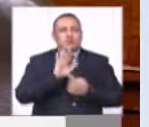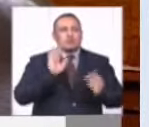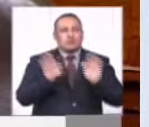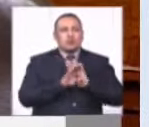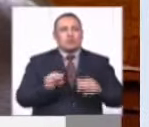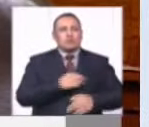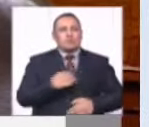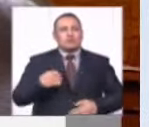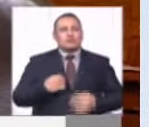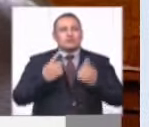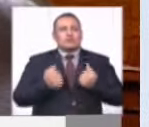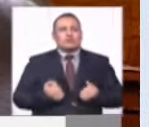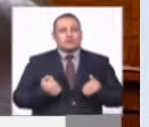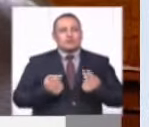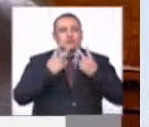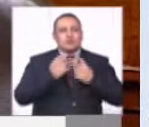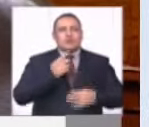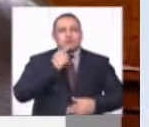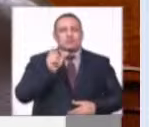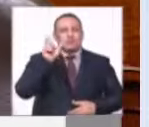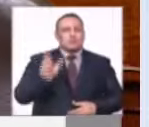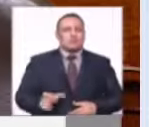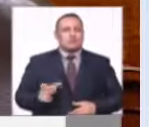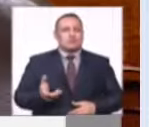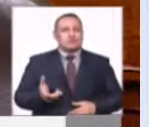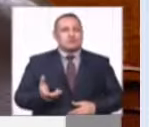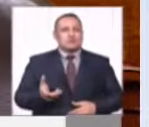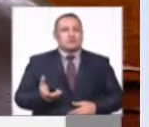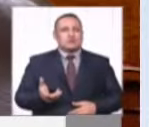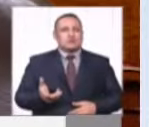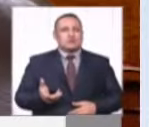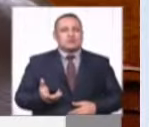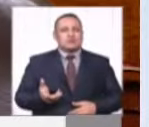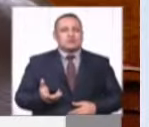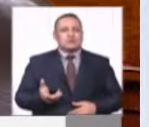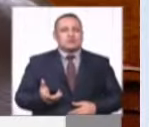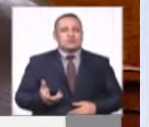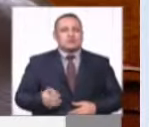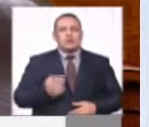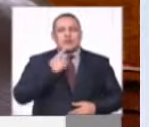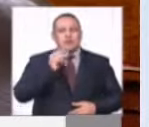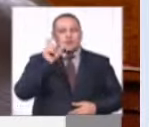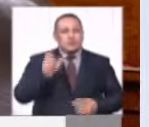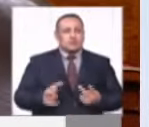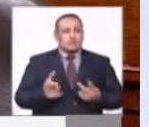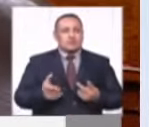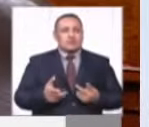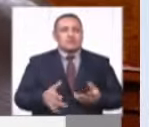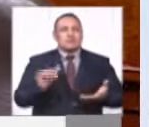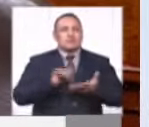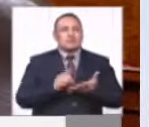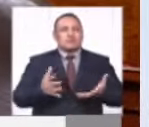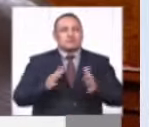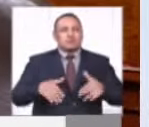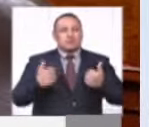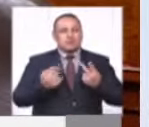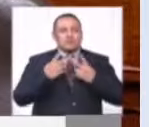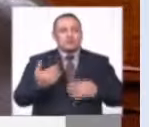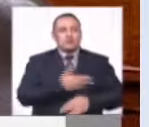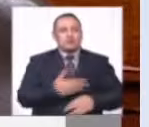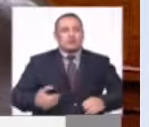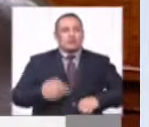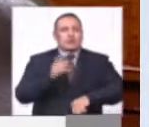como ministro de Economía a un personaje, a un ciudadano que fue gobernador